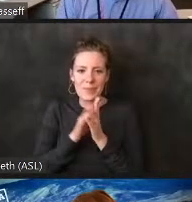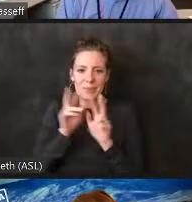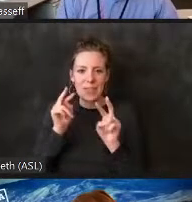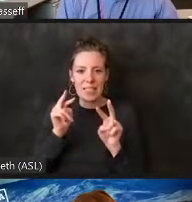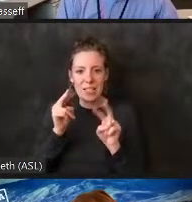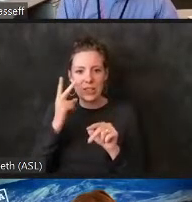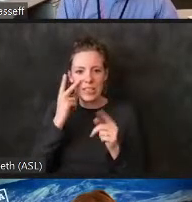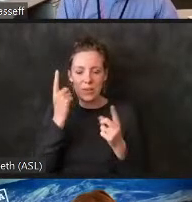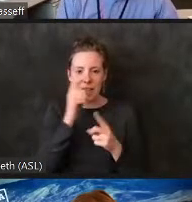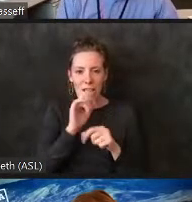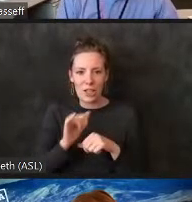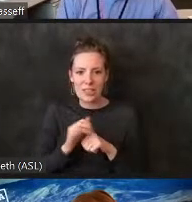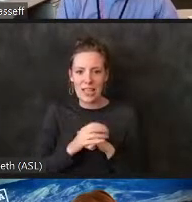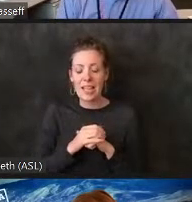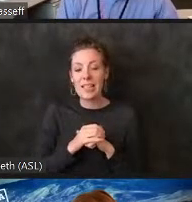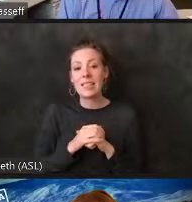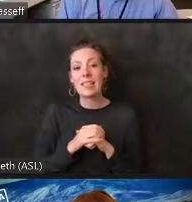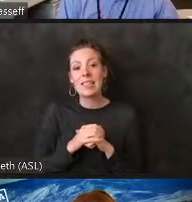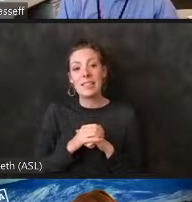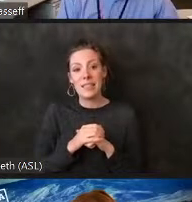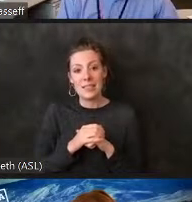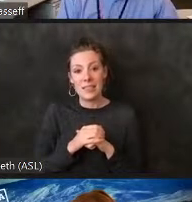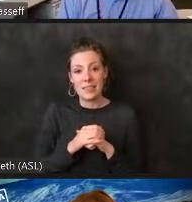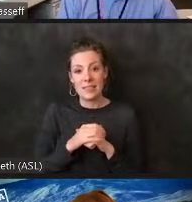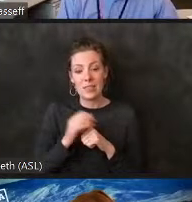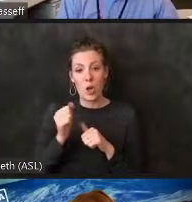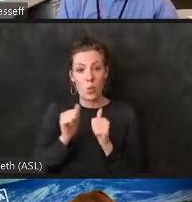Y si estamos mirando esas,